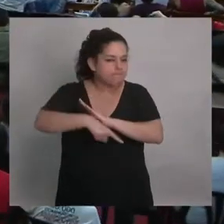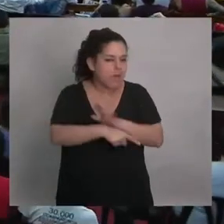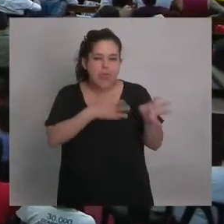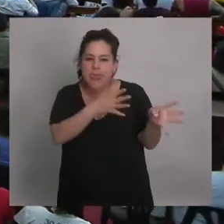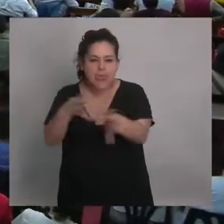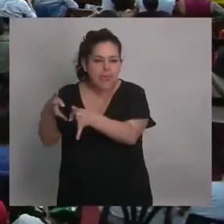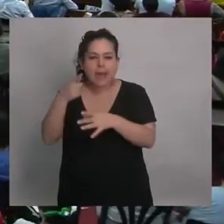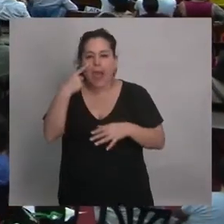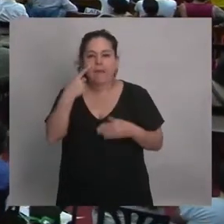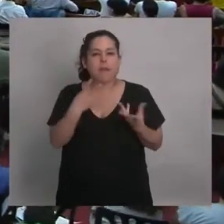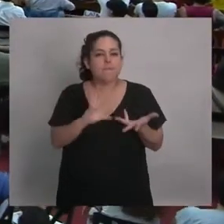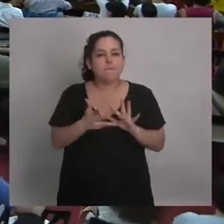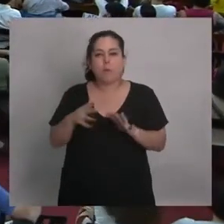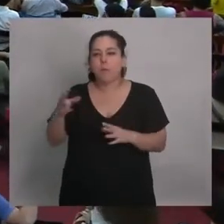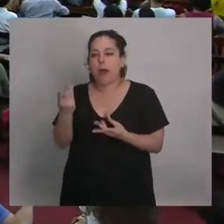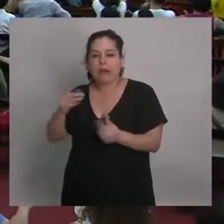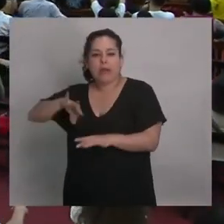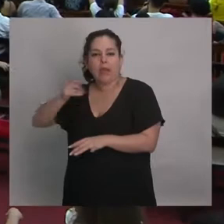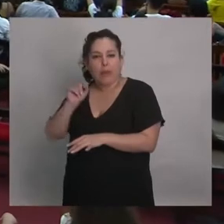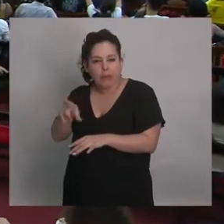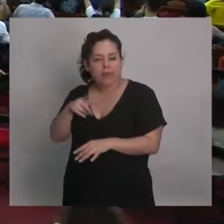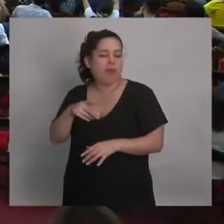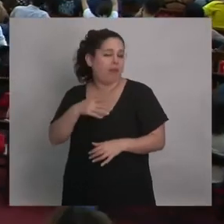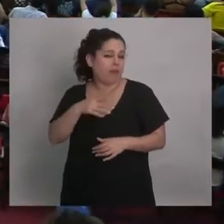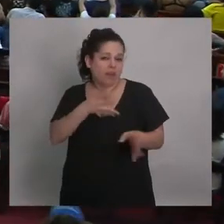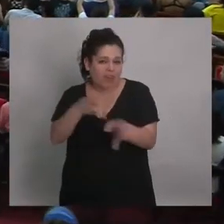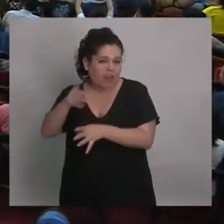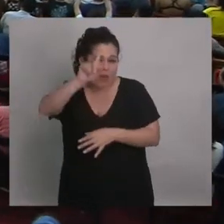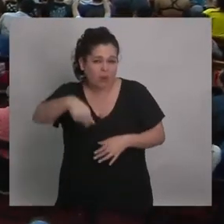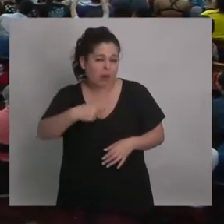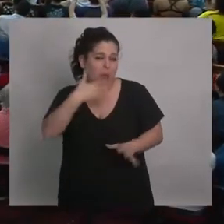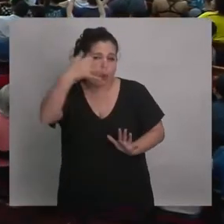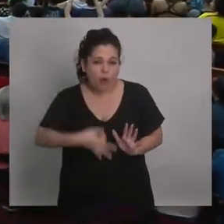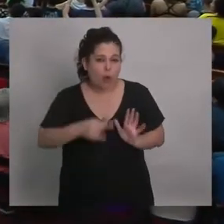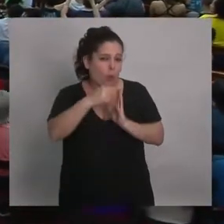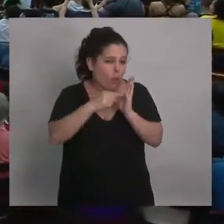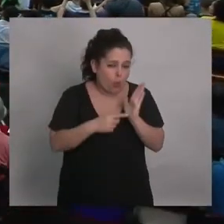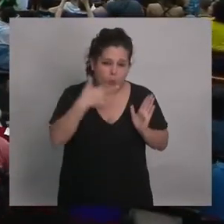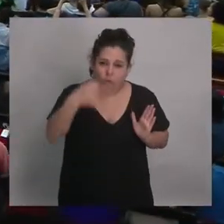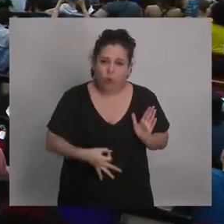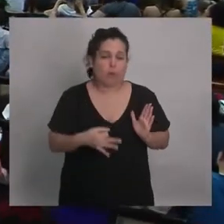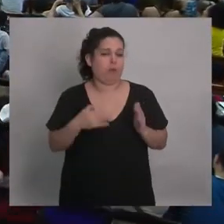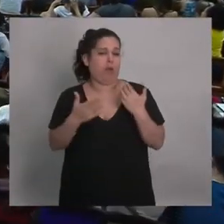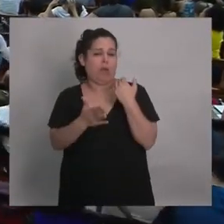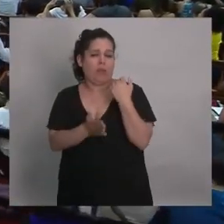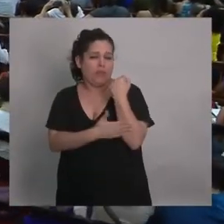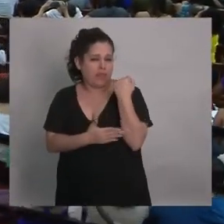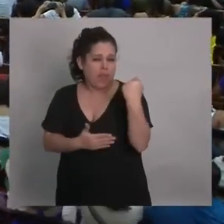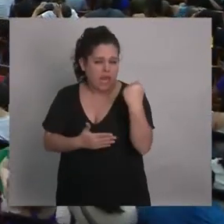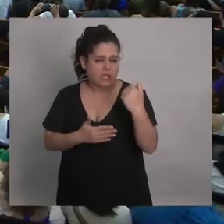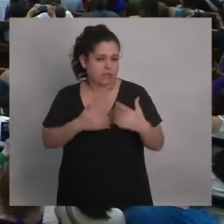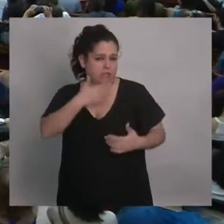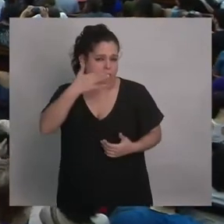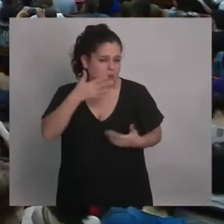debida a los incumplimientos debida a la fuerte oposición de la derecha que quiere liquidar